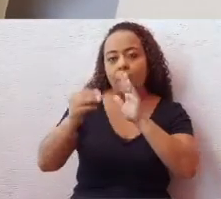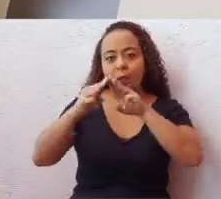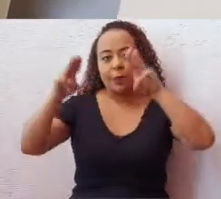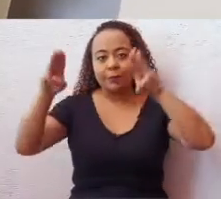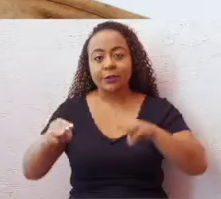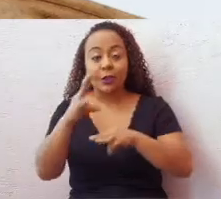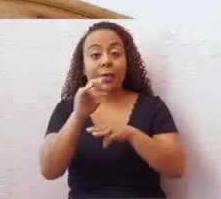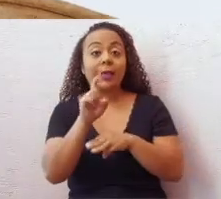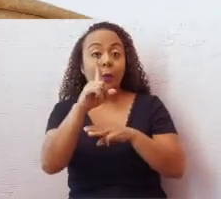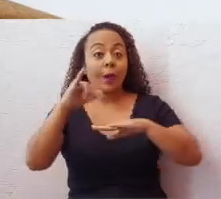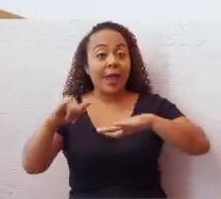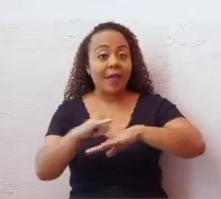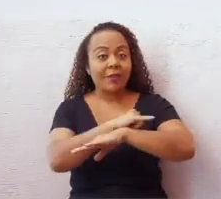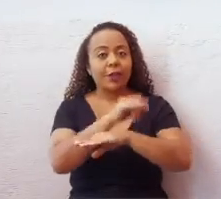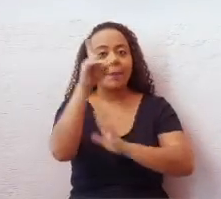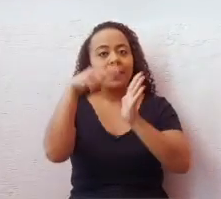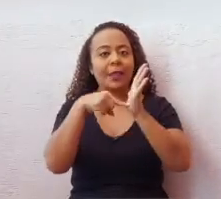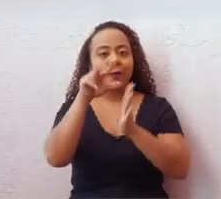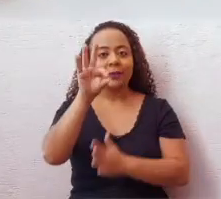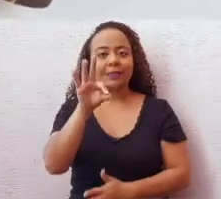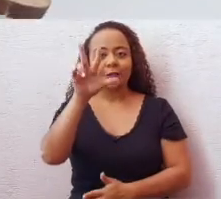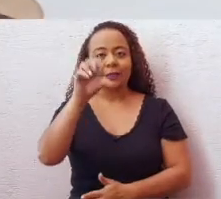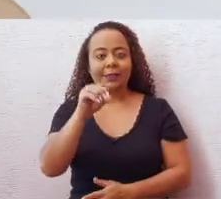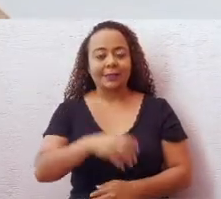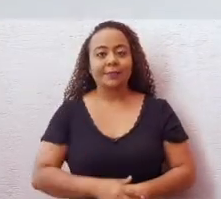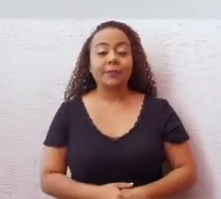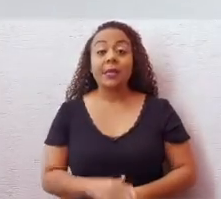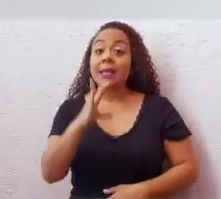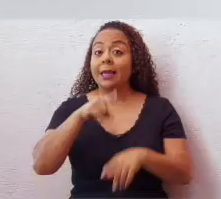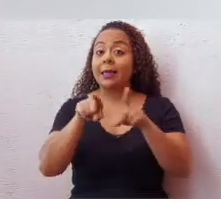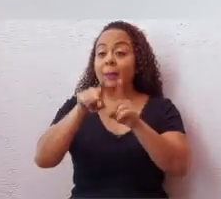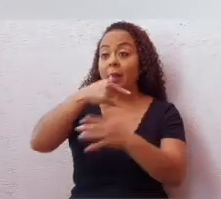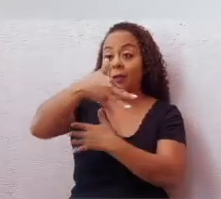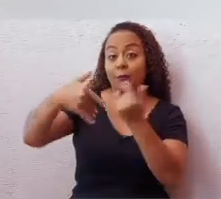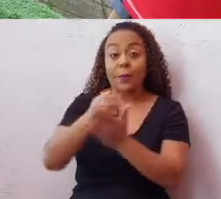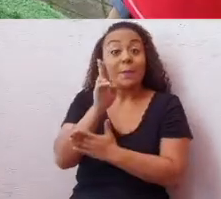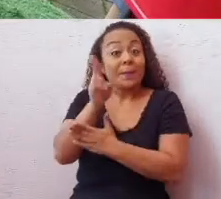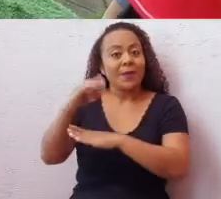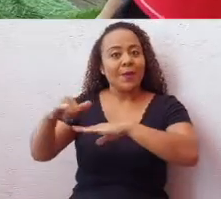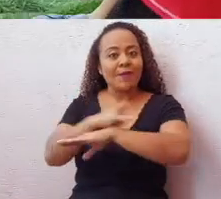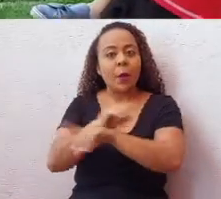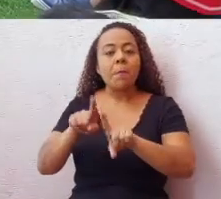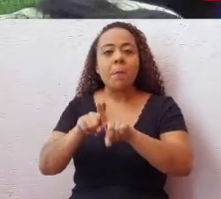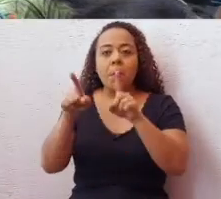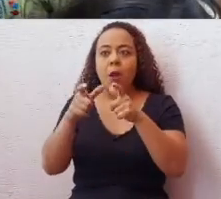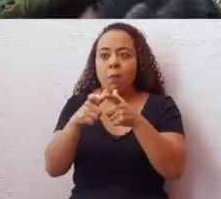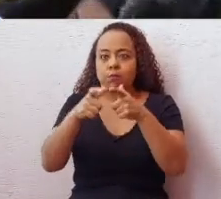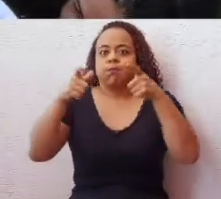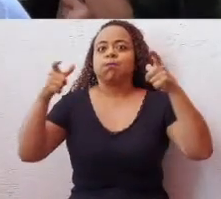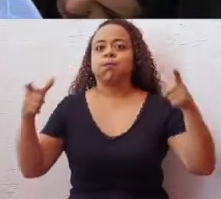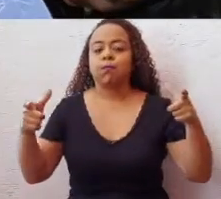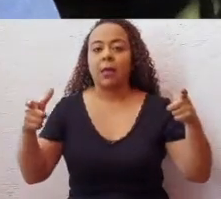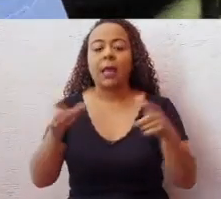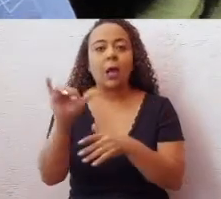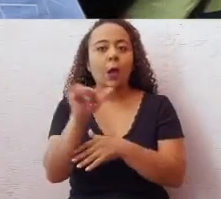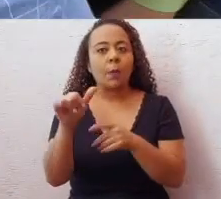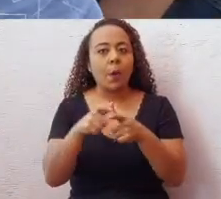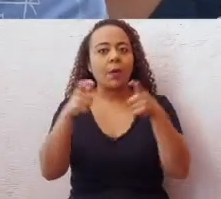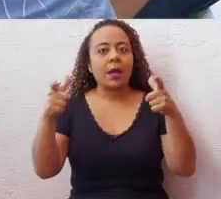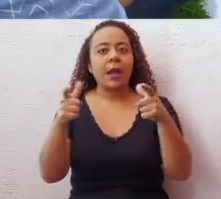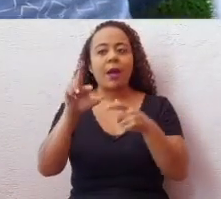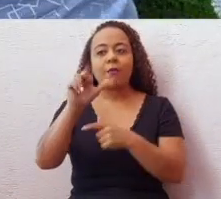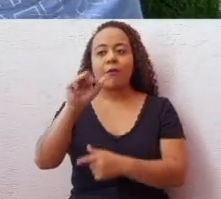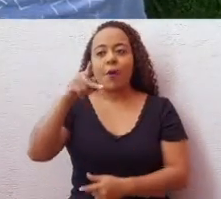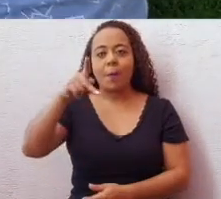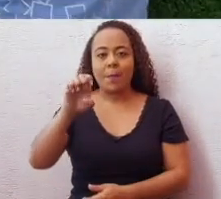museo y de un avión de 1930 o interactuar con el mismo avión pero a una escala superior como un gran